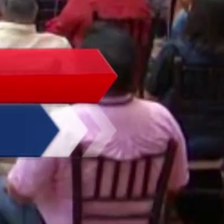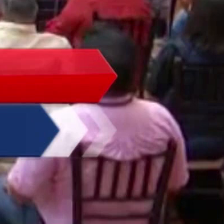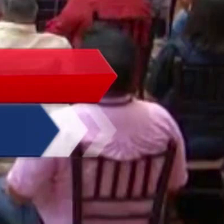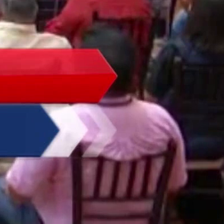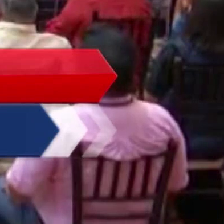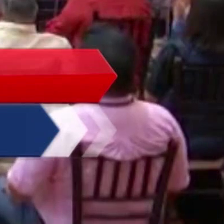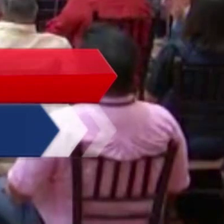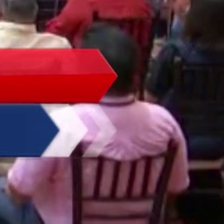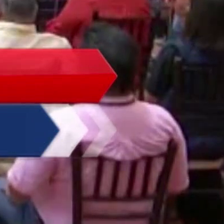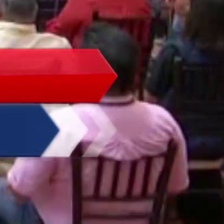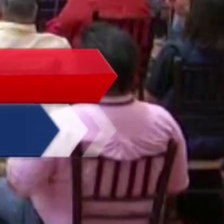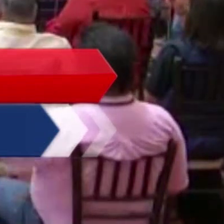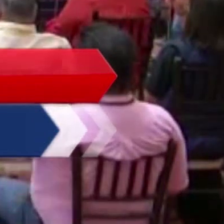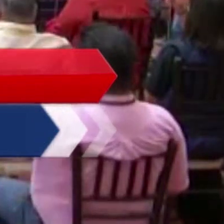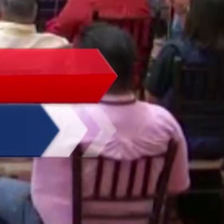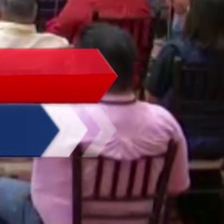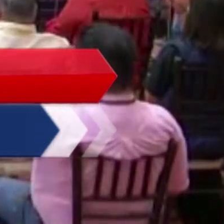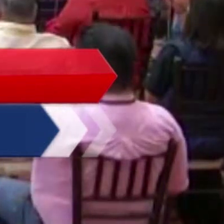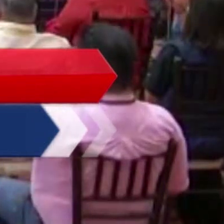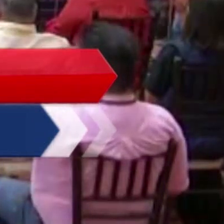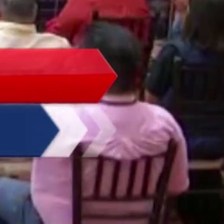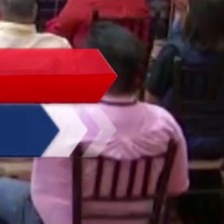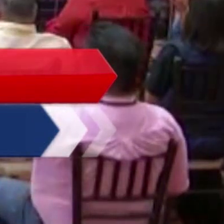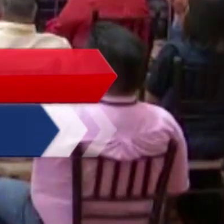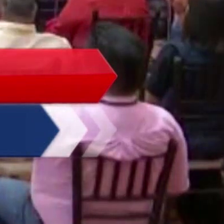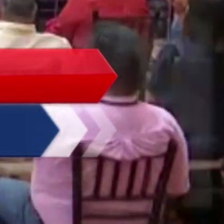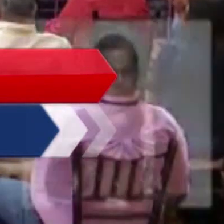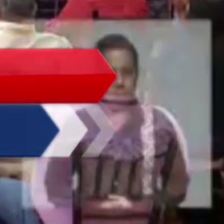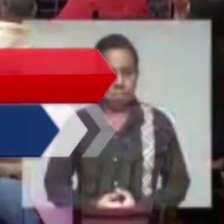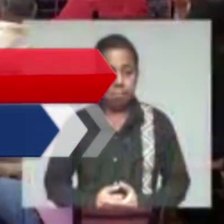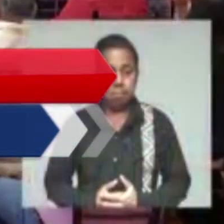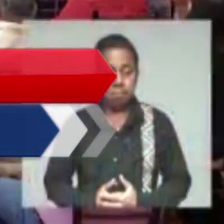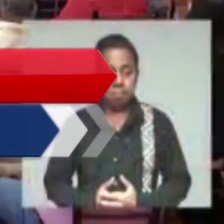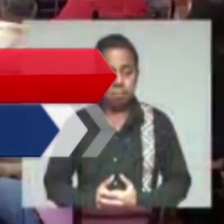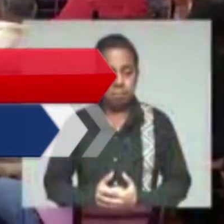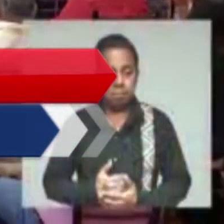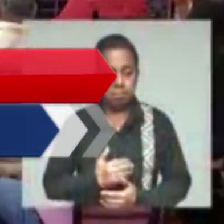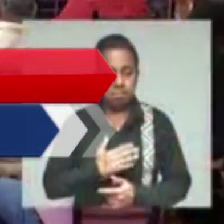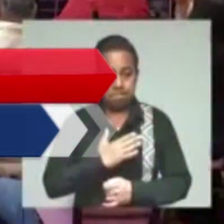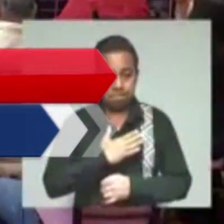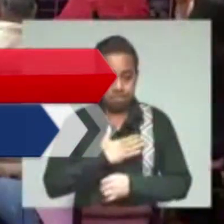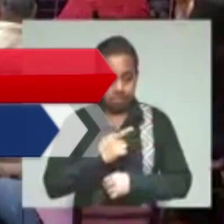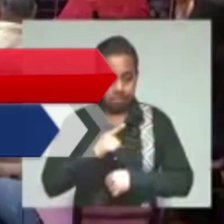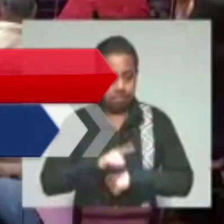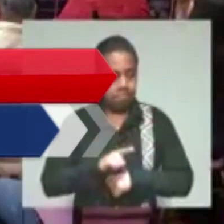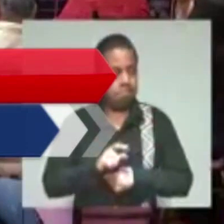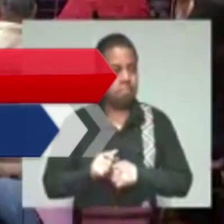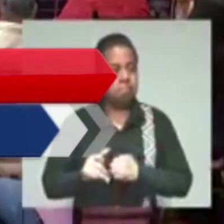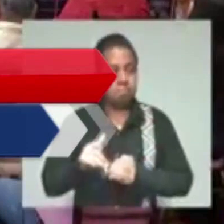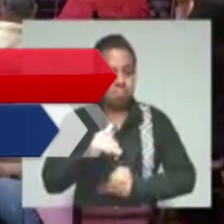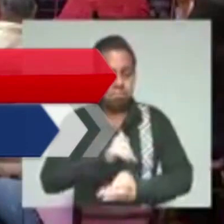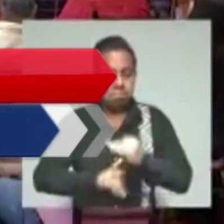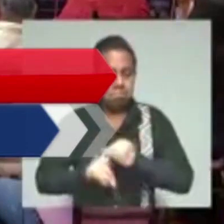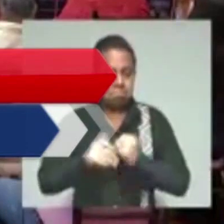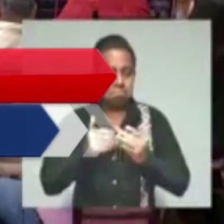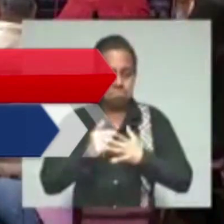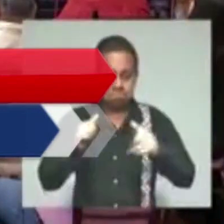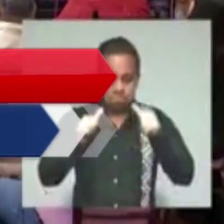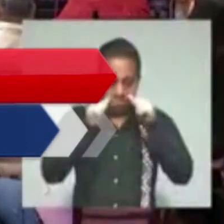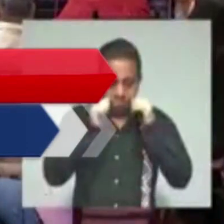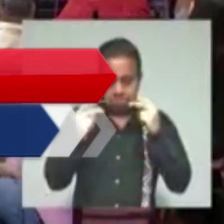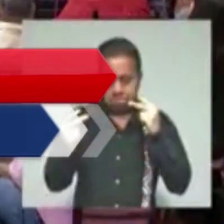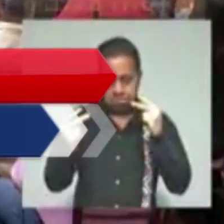Pablo Guelatao. Es un evento privado con todos los gobernadores del país y es privado desde luego por la